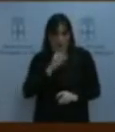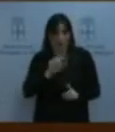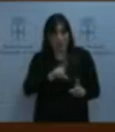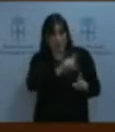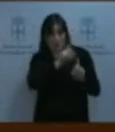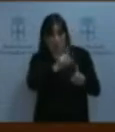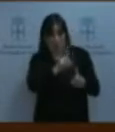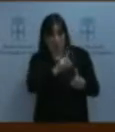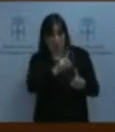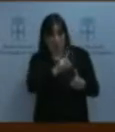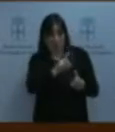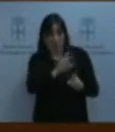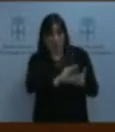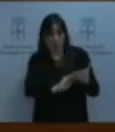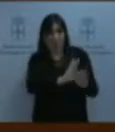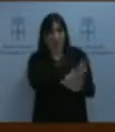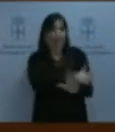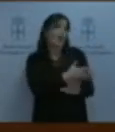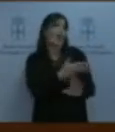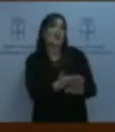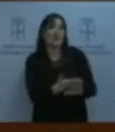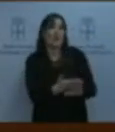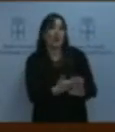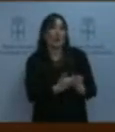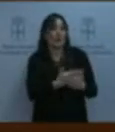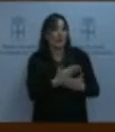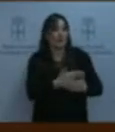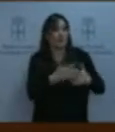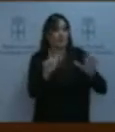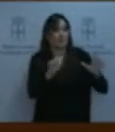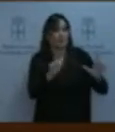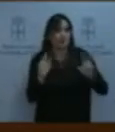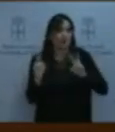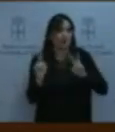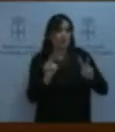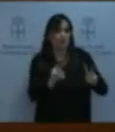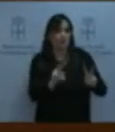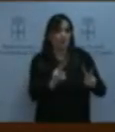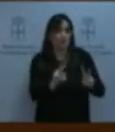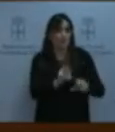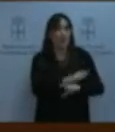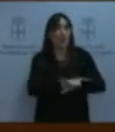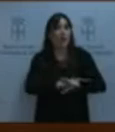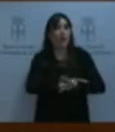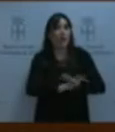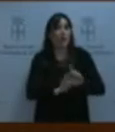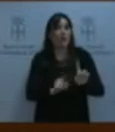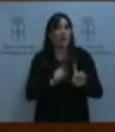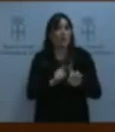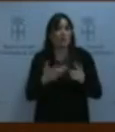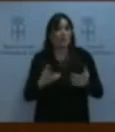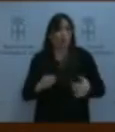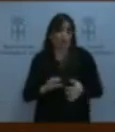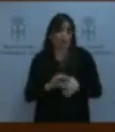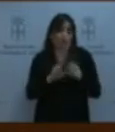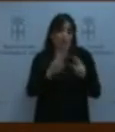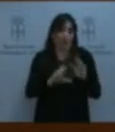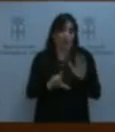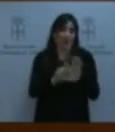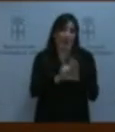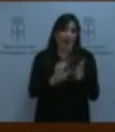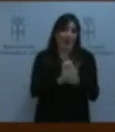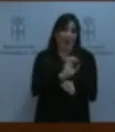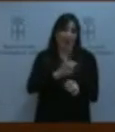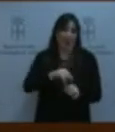medios de comunicación las intenciones del Gobierno con respecto a las leyes de crédito extraordinario para 2018 y